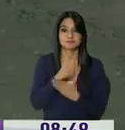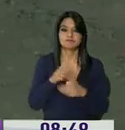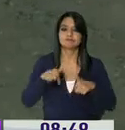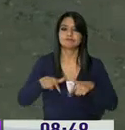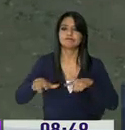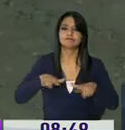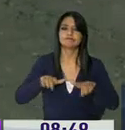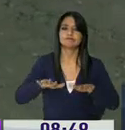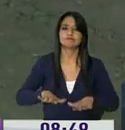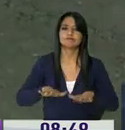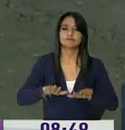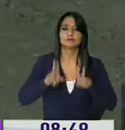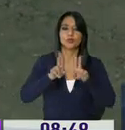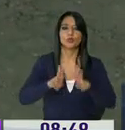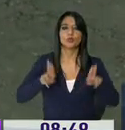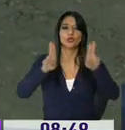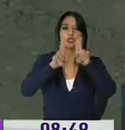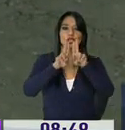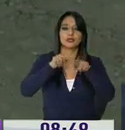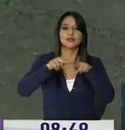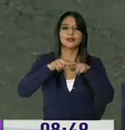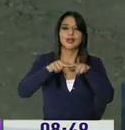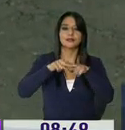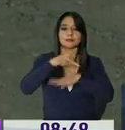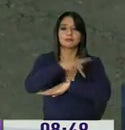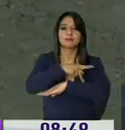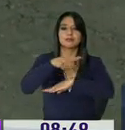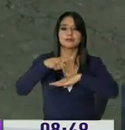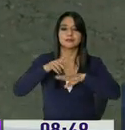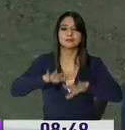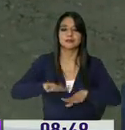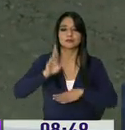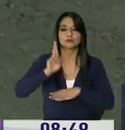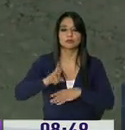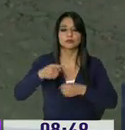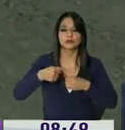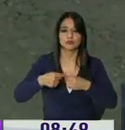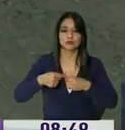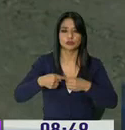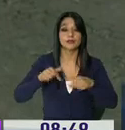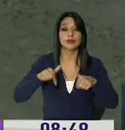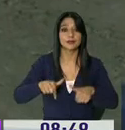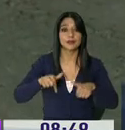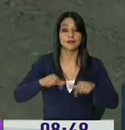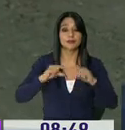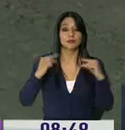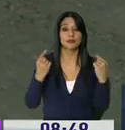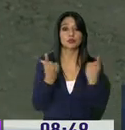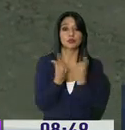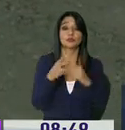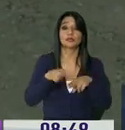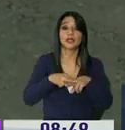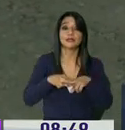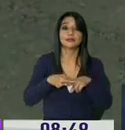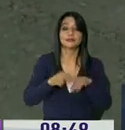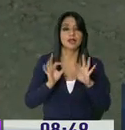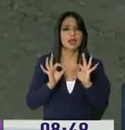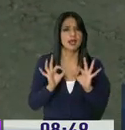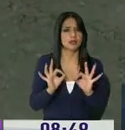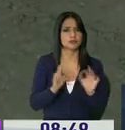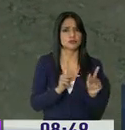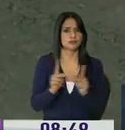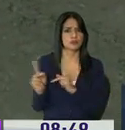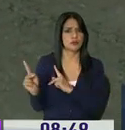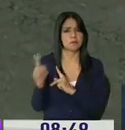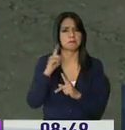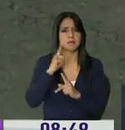encontramos en la Unión de Cooperativas de Taxis de Pichincha, acá en el sur de la capital, donde el gremio amarillo ya se encuentra listo y preparado con